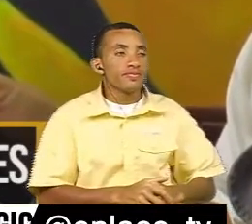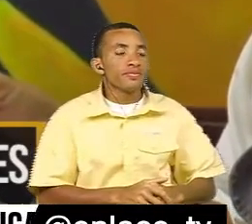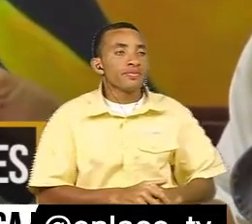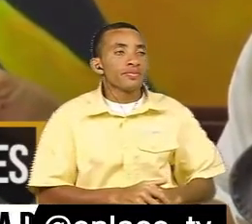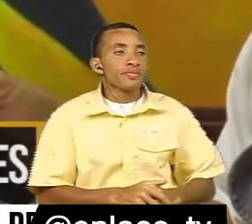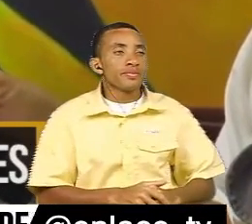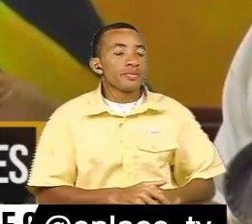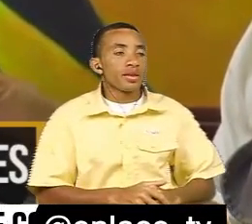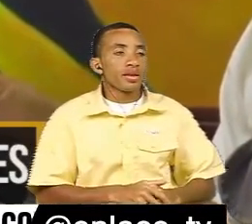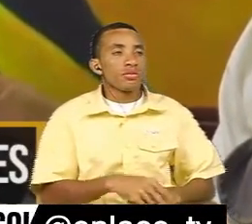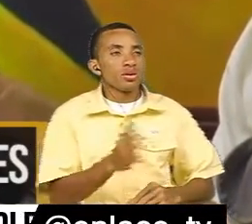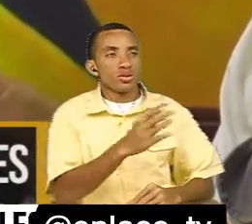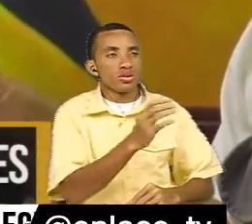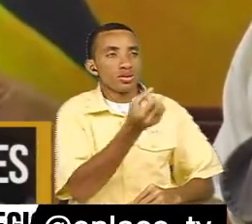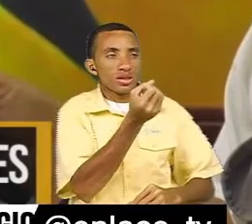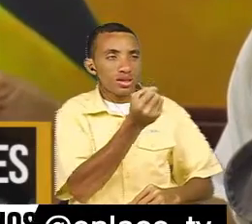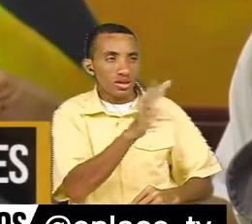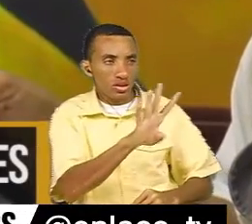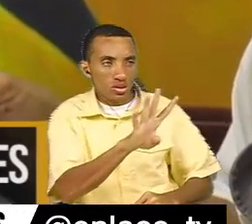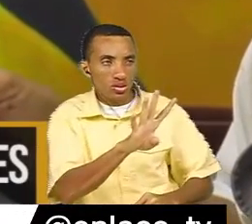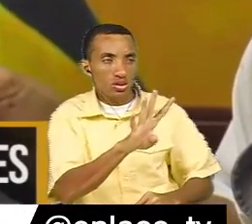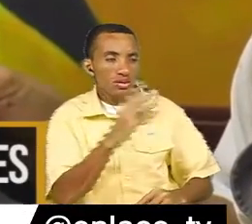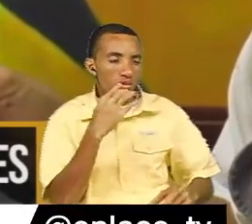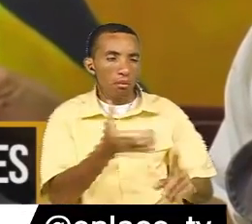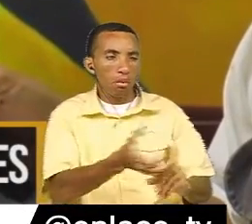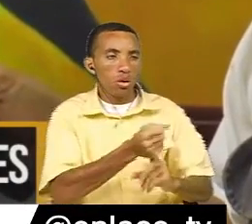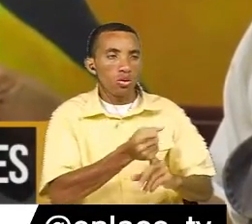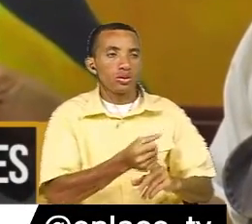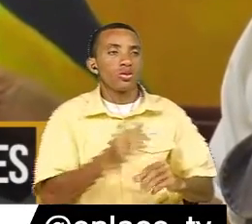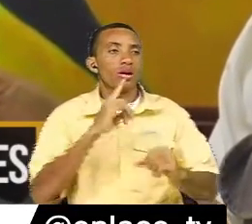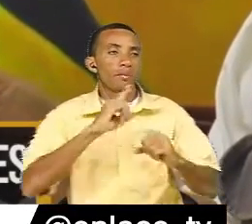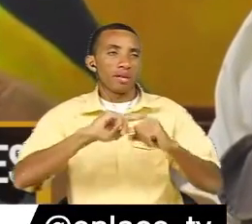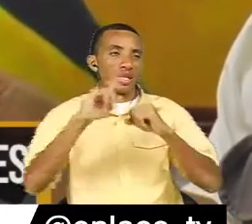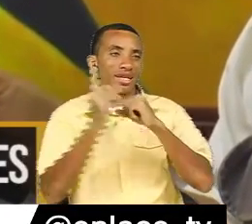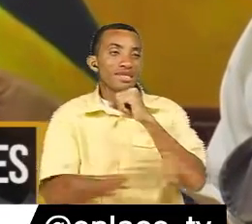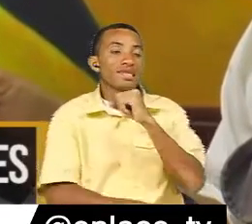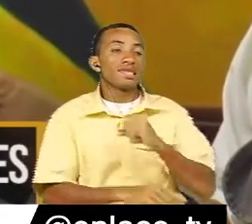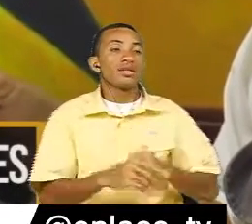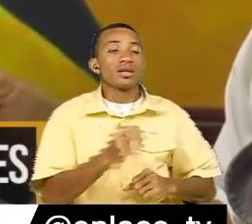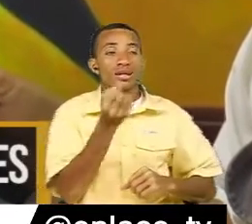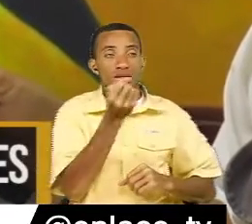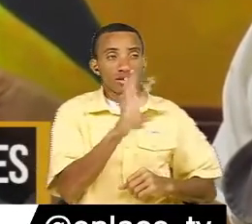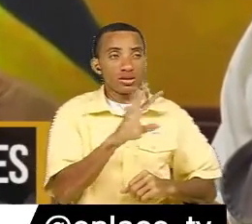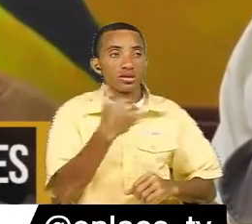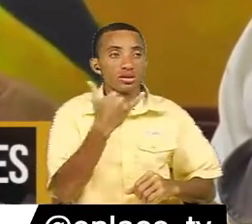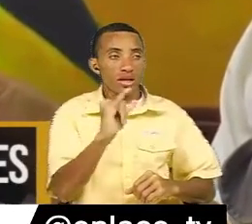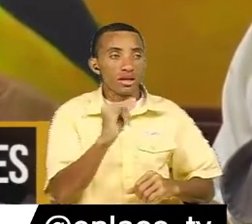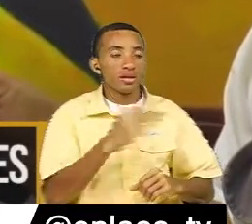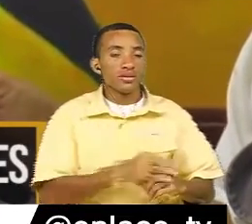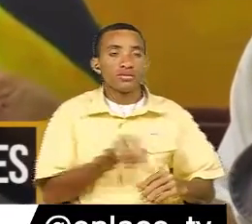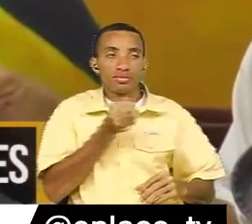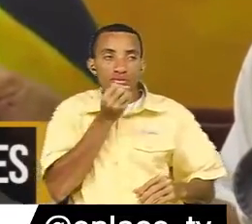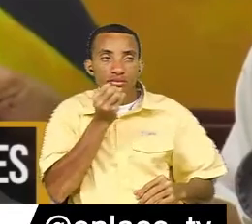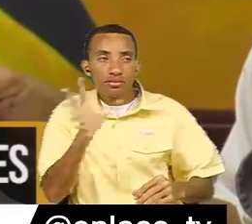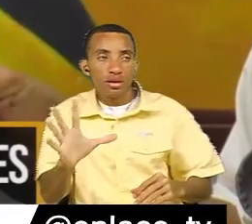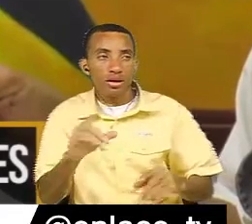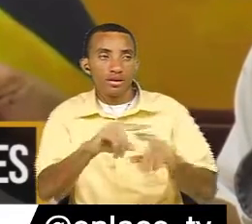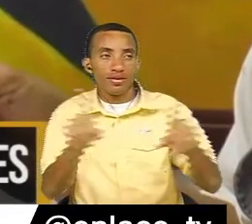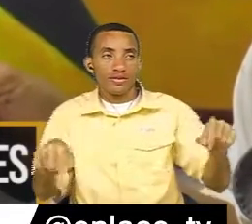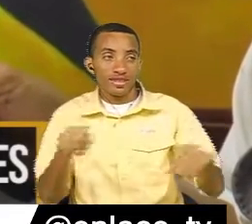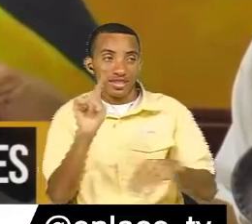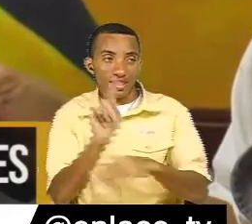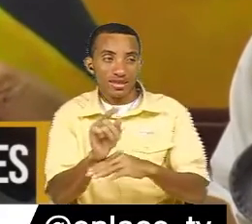de 14 hallazgos penales. Estos hallazgos penales ya fueron trasladados a la Fiscalía aquí